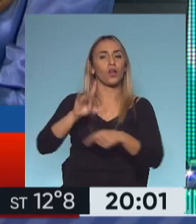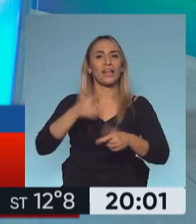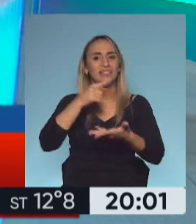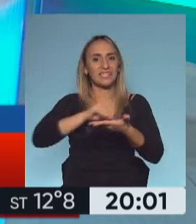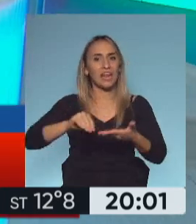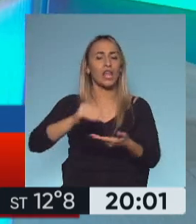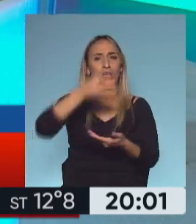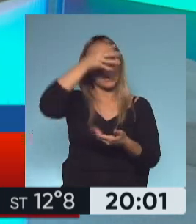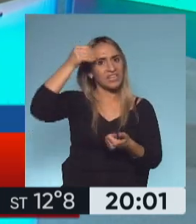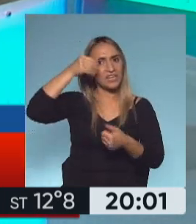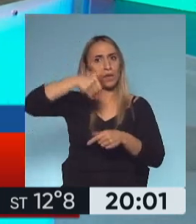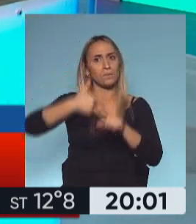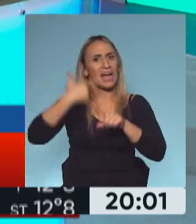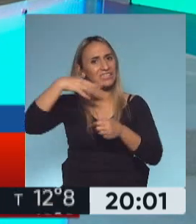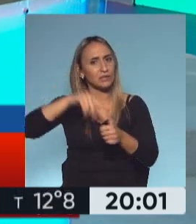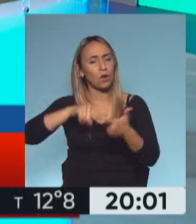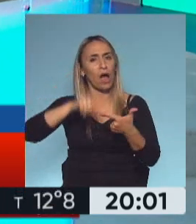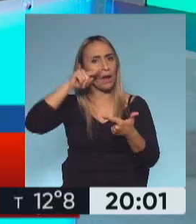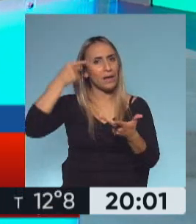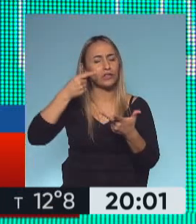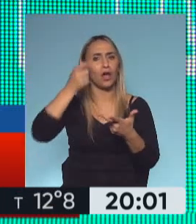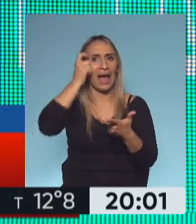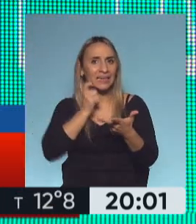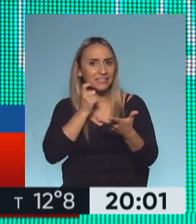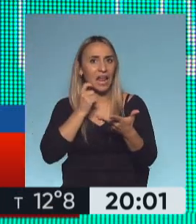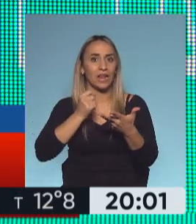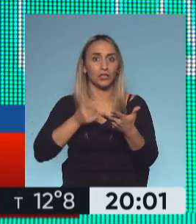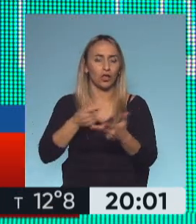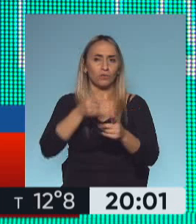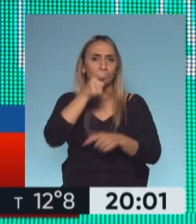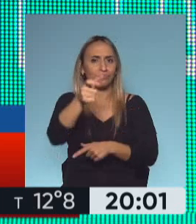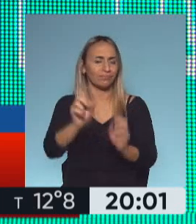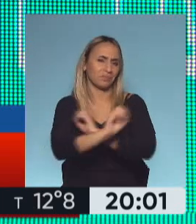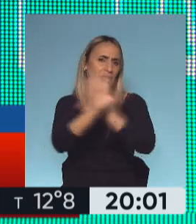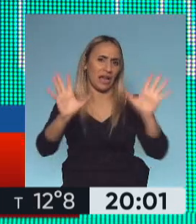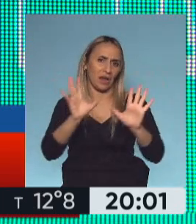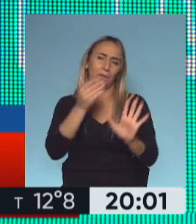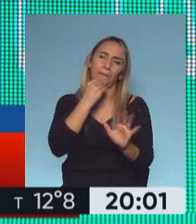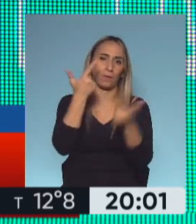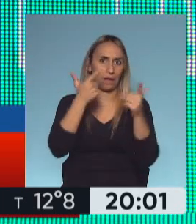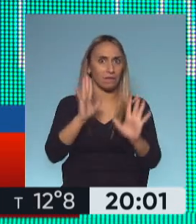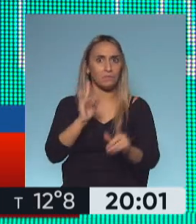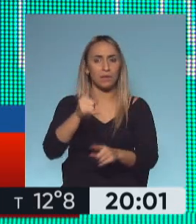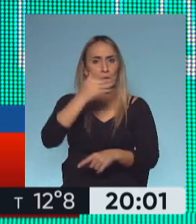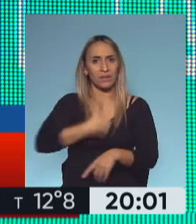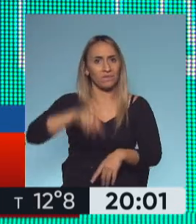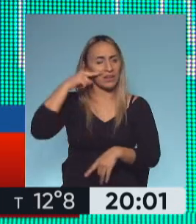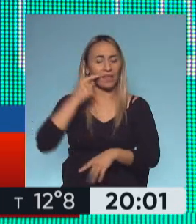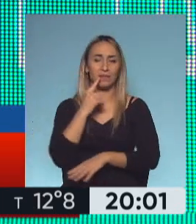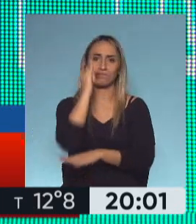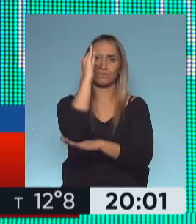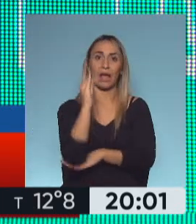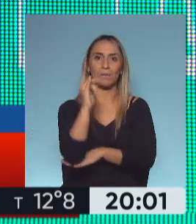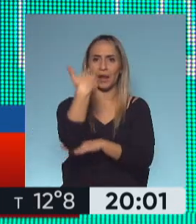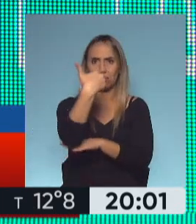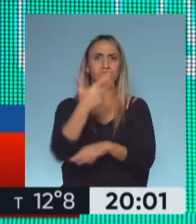Cristina, Máximo, Alberto, Axel, dando un mensaje contundente, ya sin disimulo, Alberto Fernández diciéndole a cámara, tomen esta foto, esta